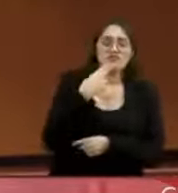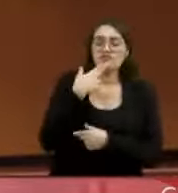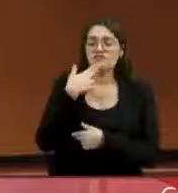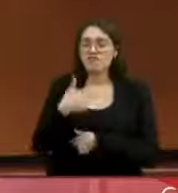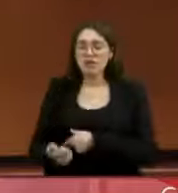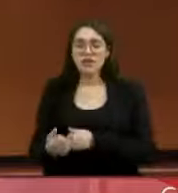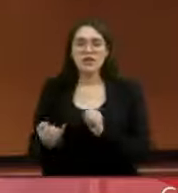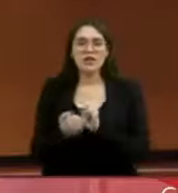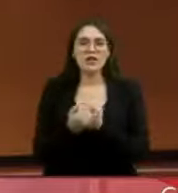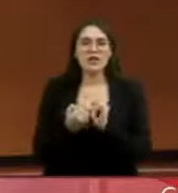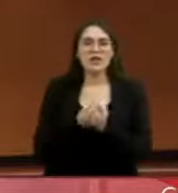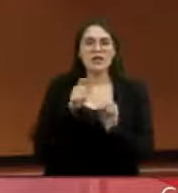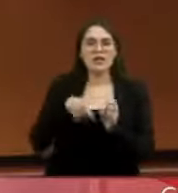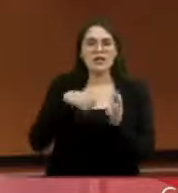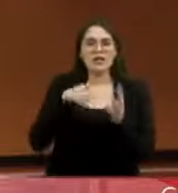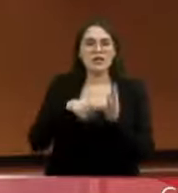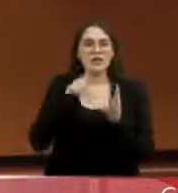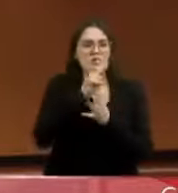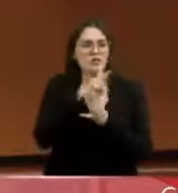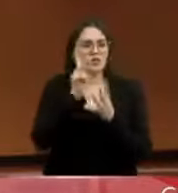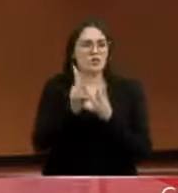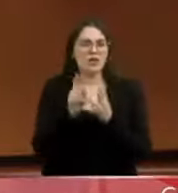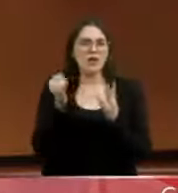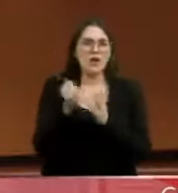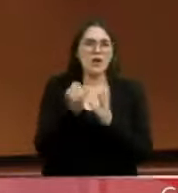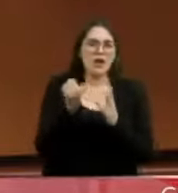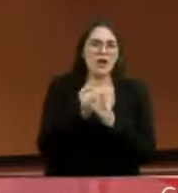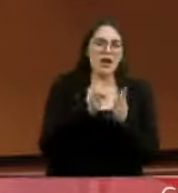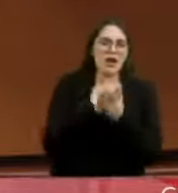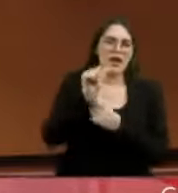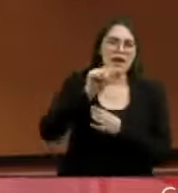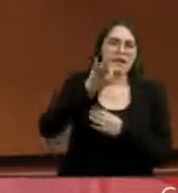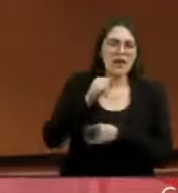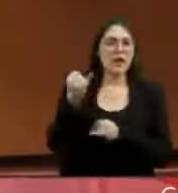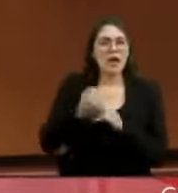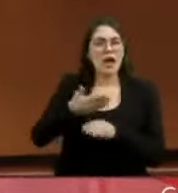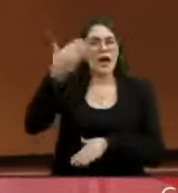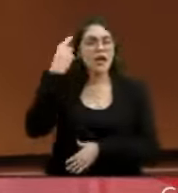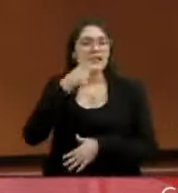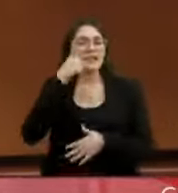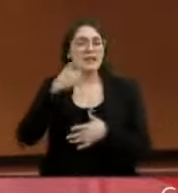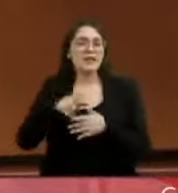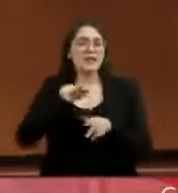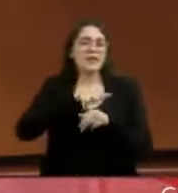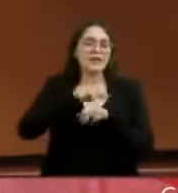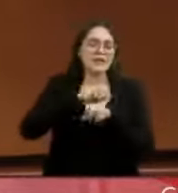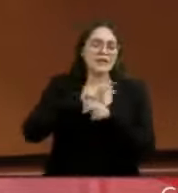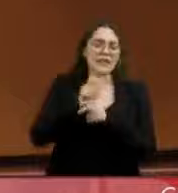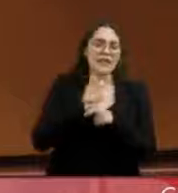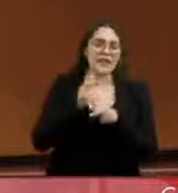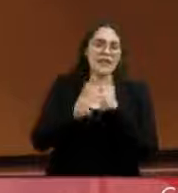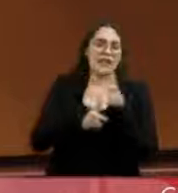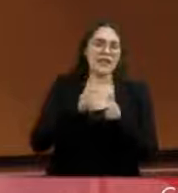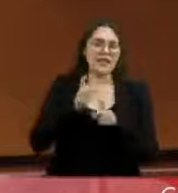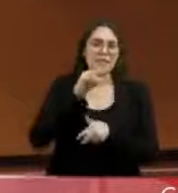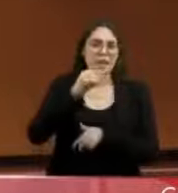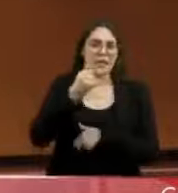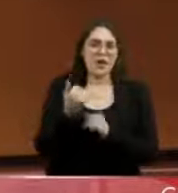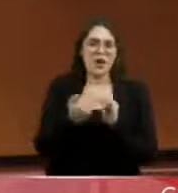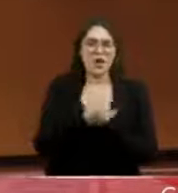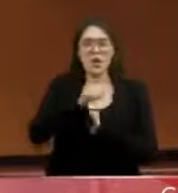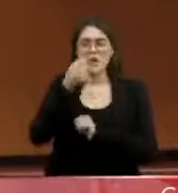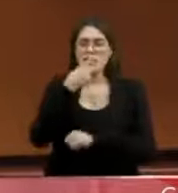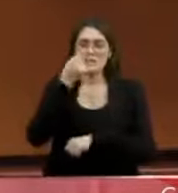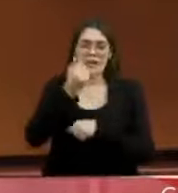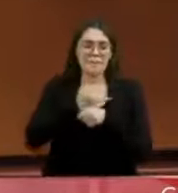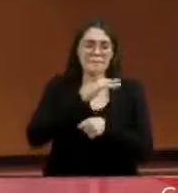de manera simultánea, como decía que el Tren Maya no podía realizarse, como sostenía que era imposible que con